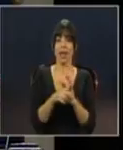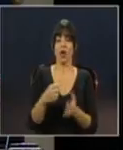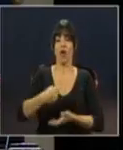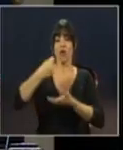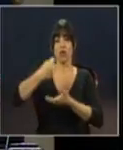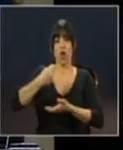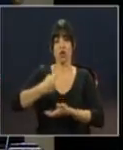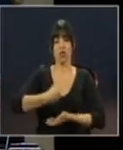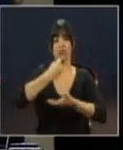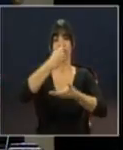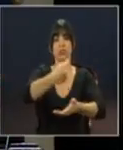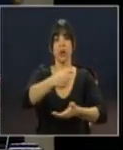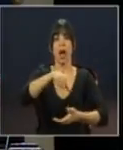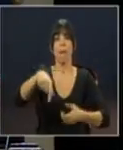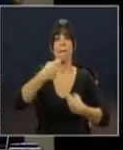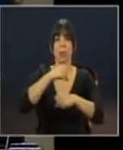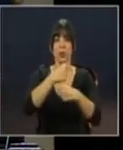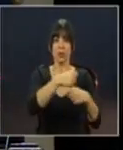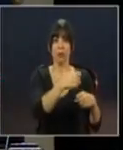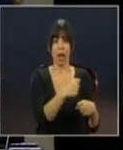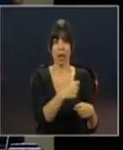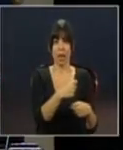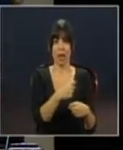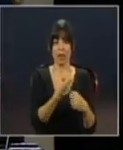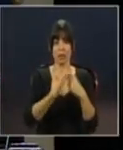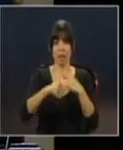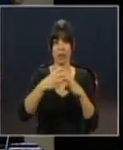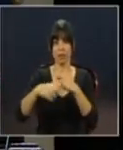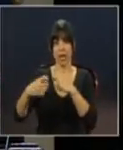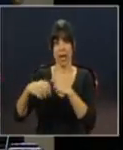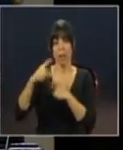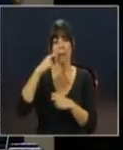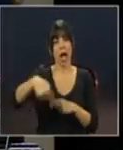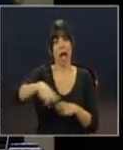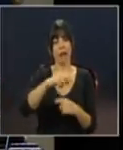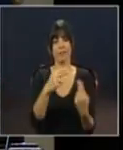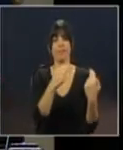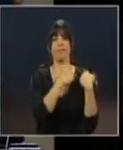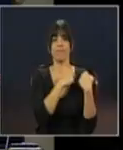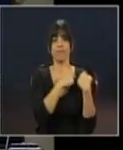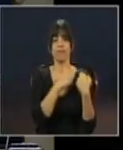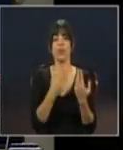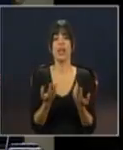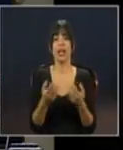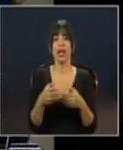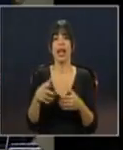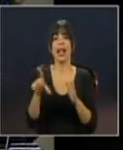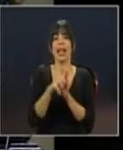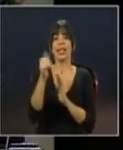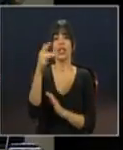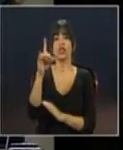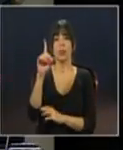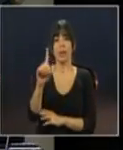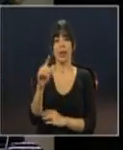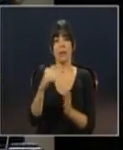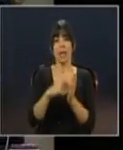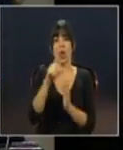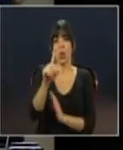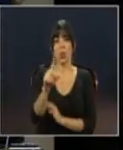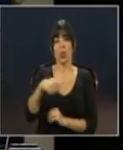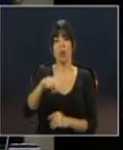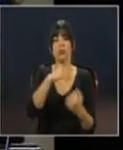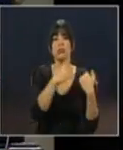recursos a los gobiernos locales para la atención de la red vial cantonal, la Ley 18.001. Con